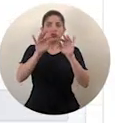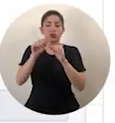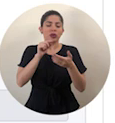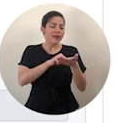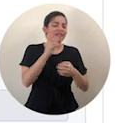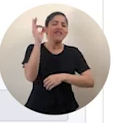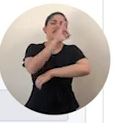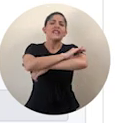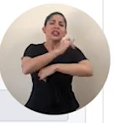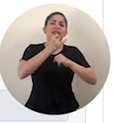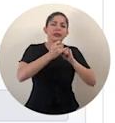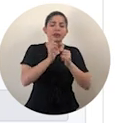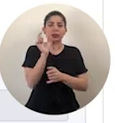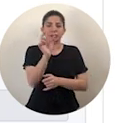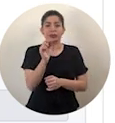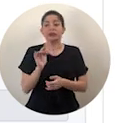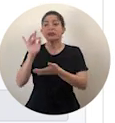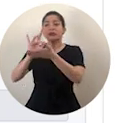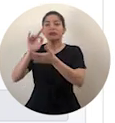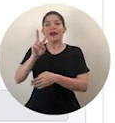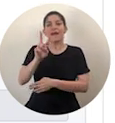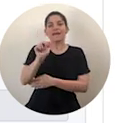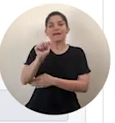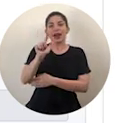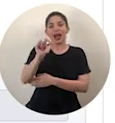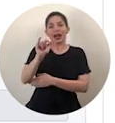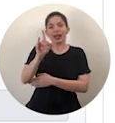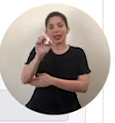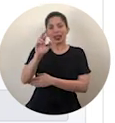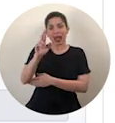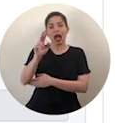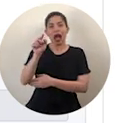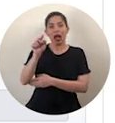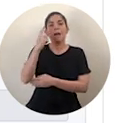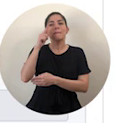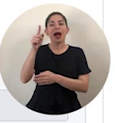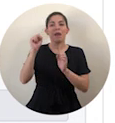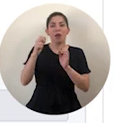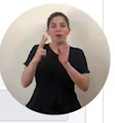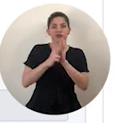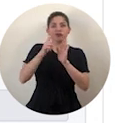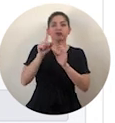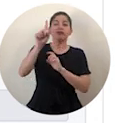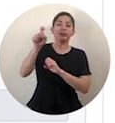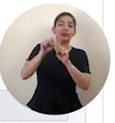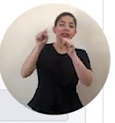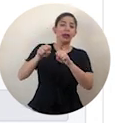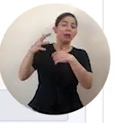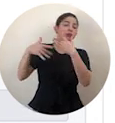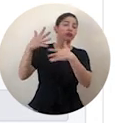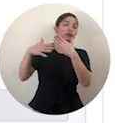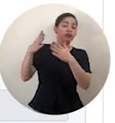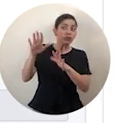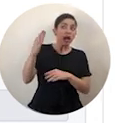de este, y dar clic en el botón de validar para que el sistema haga la consulta pertinente antes de continuar el proceso. Al